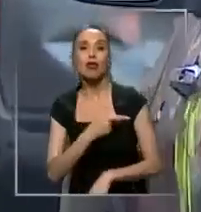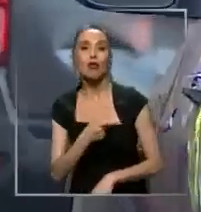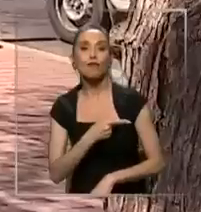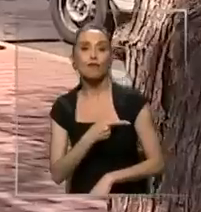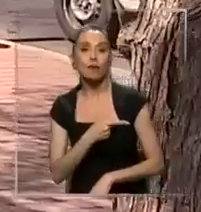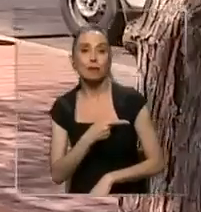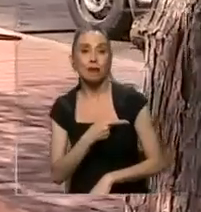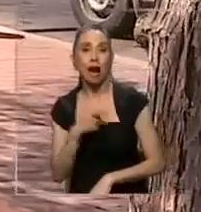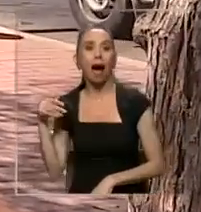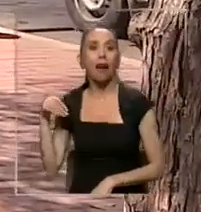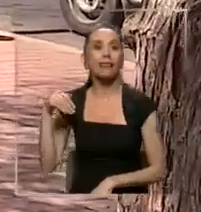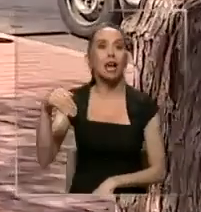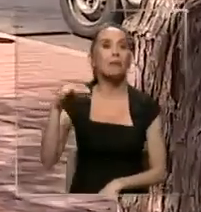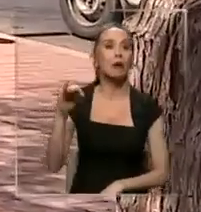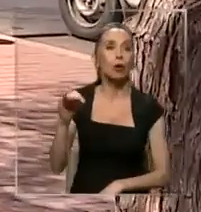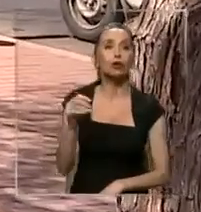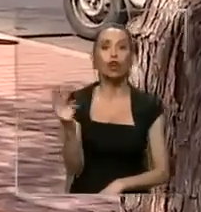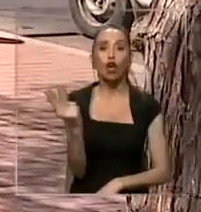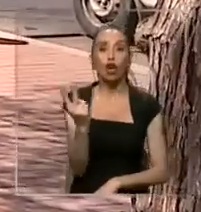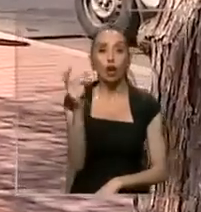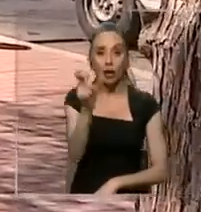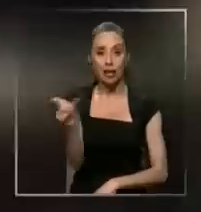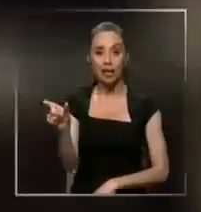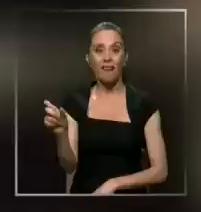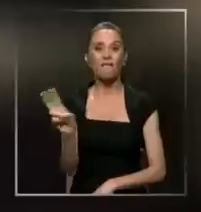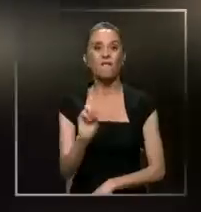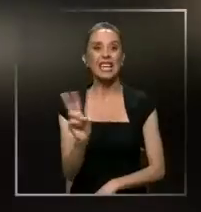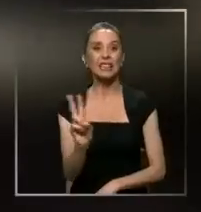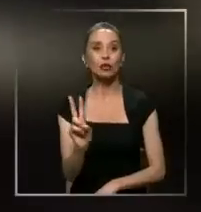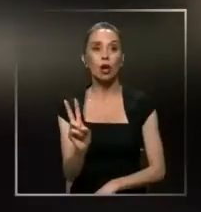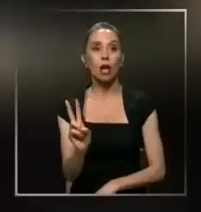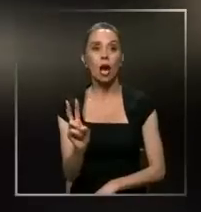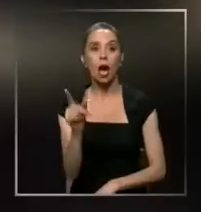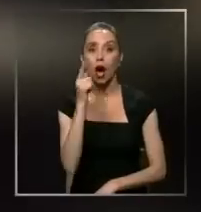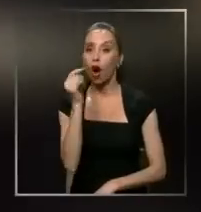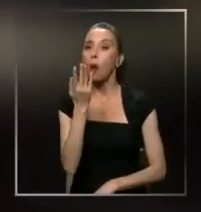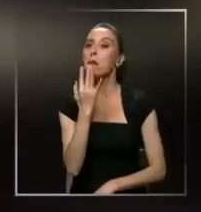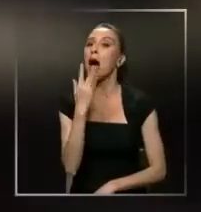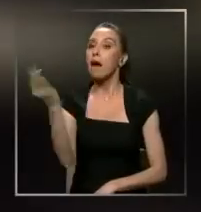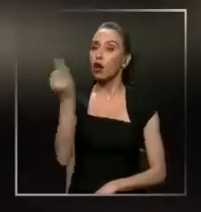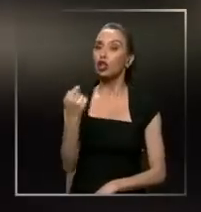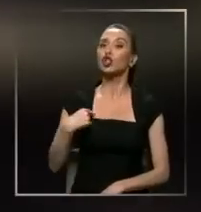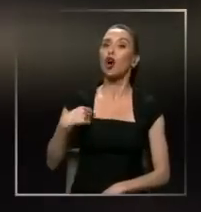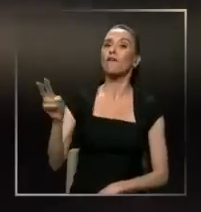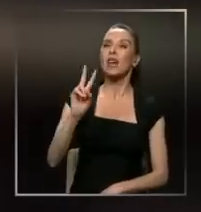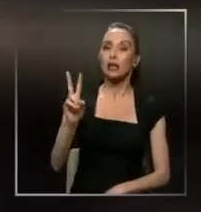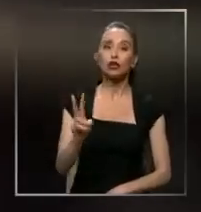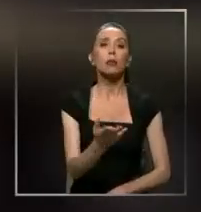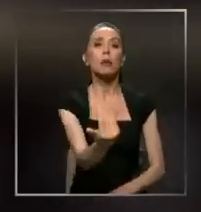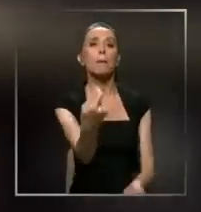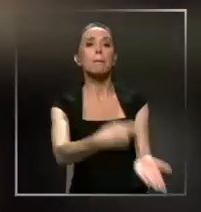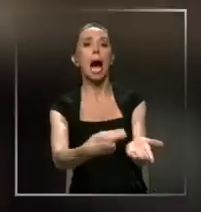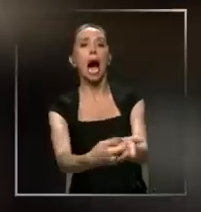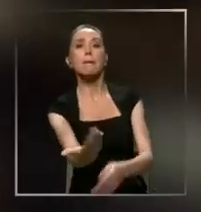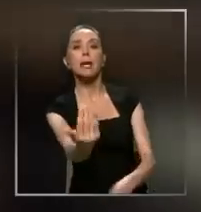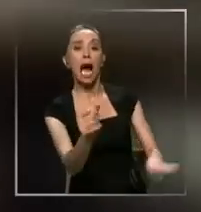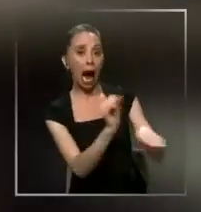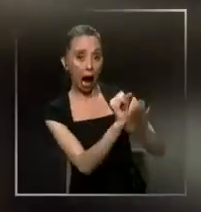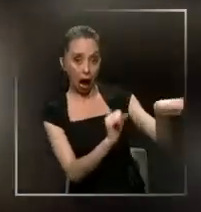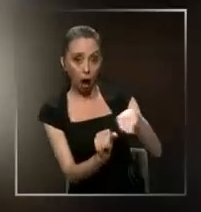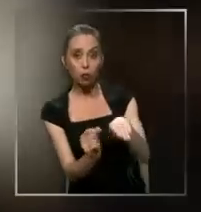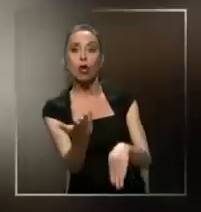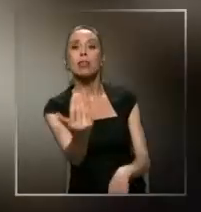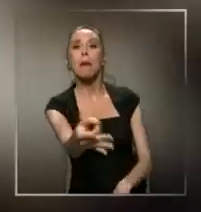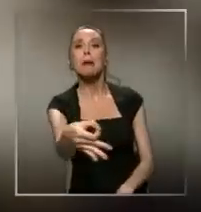rodoviario. De nacionalidad venezolana, porque nos dijo él mismo que teníamos que pagarle el dinero, que teníamos que